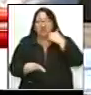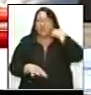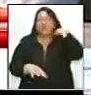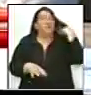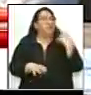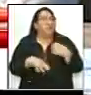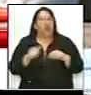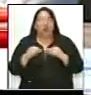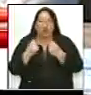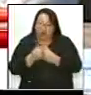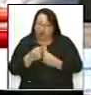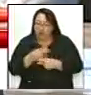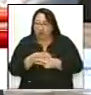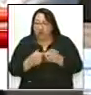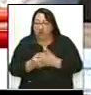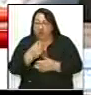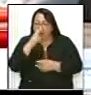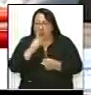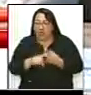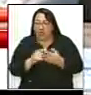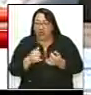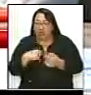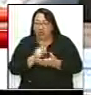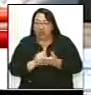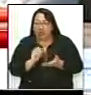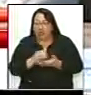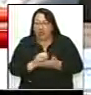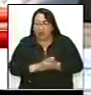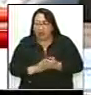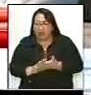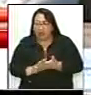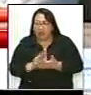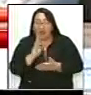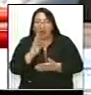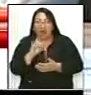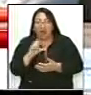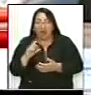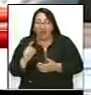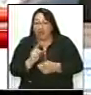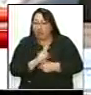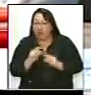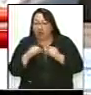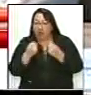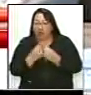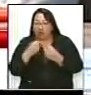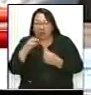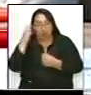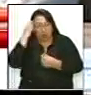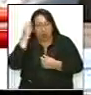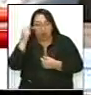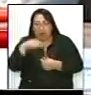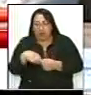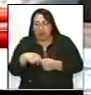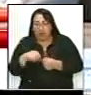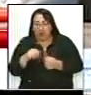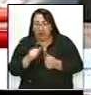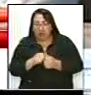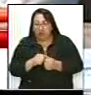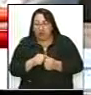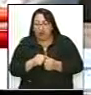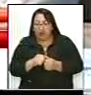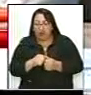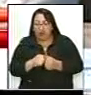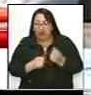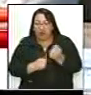mi otro grupo que se ha llamado Nuevo Perú, que hasta ahora no tiene inscripción, es bancada. No son grupos políticos que vienen con el